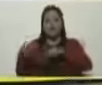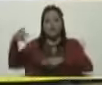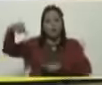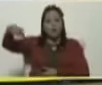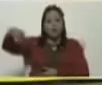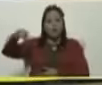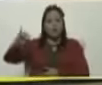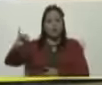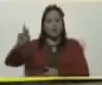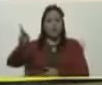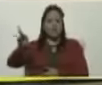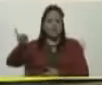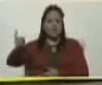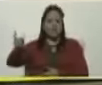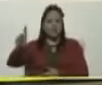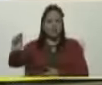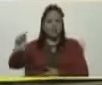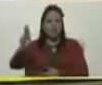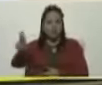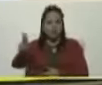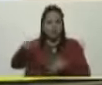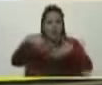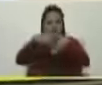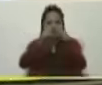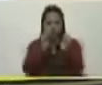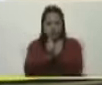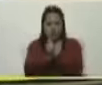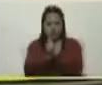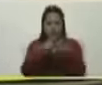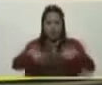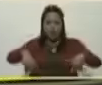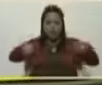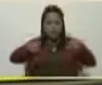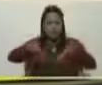Anzoátegui, tierra de Antonio Armas,